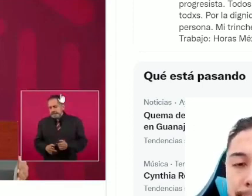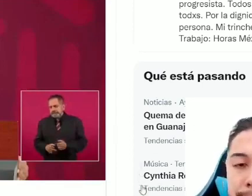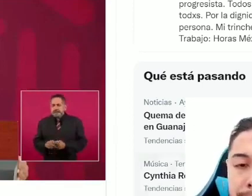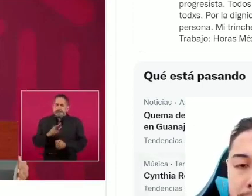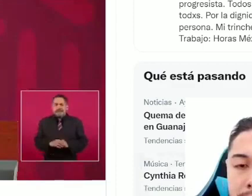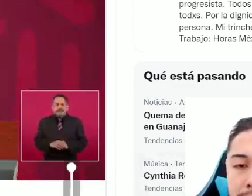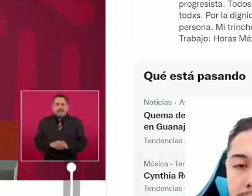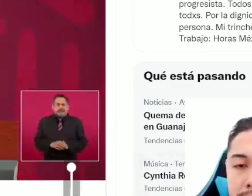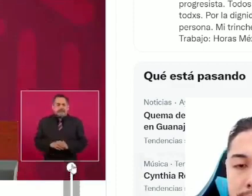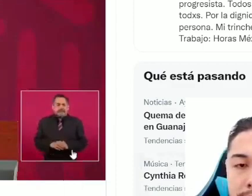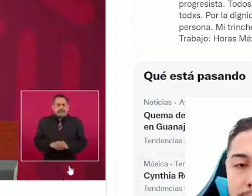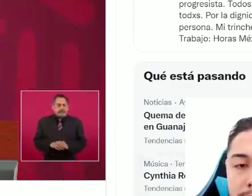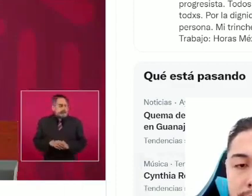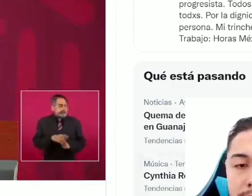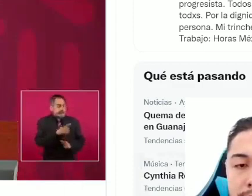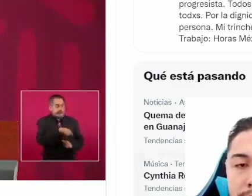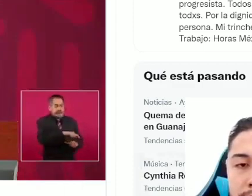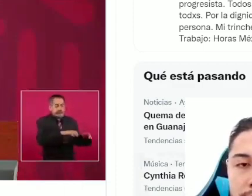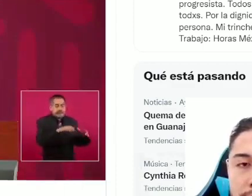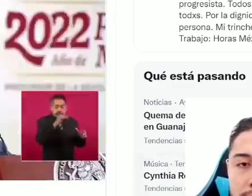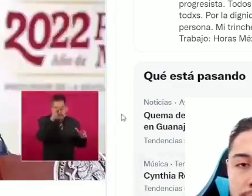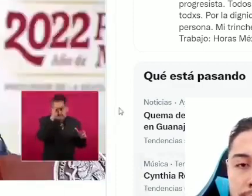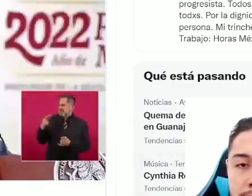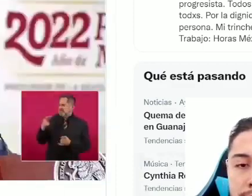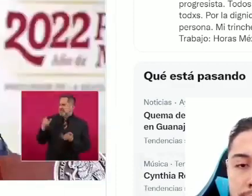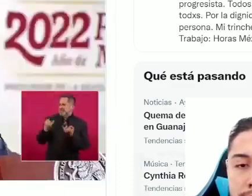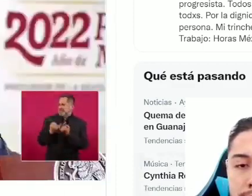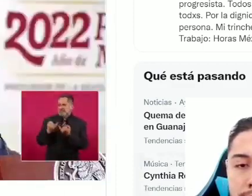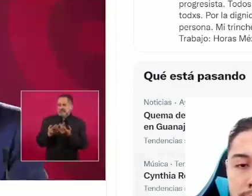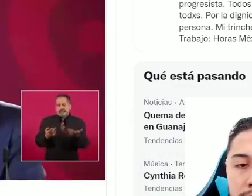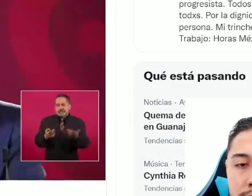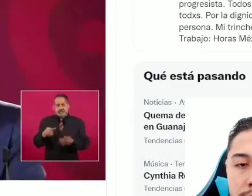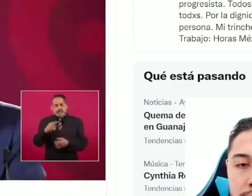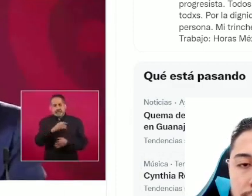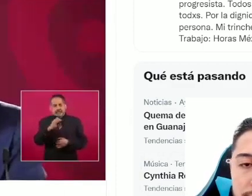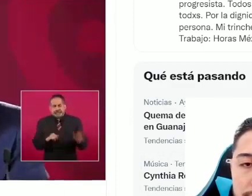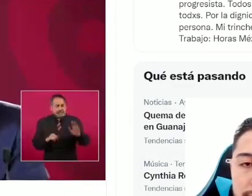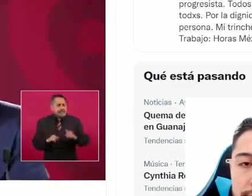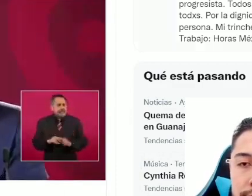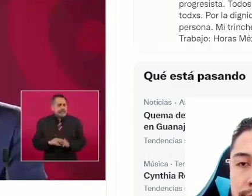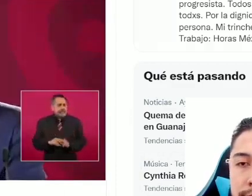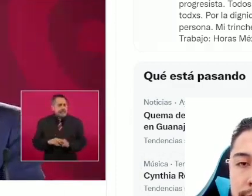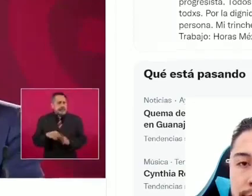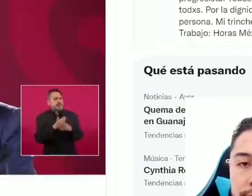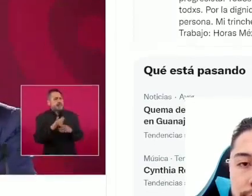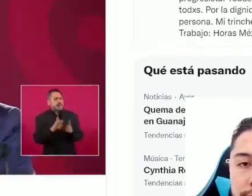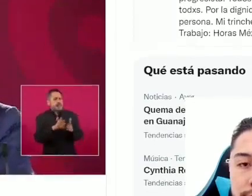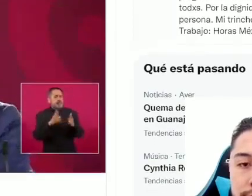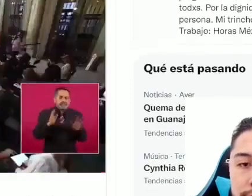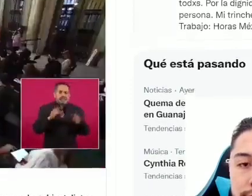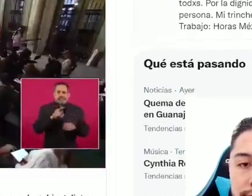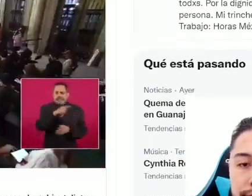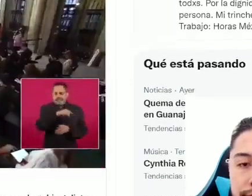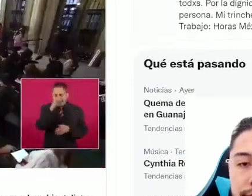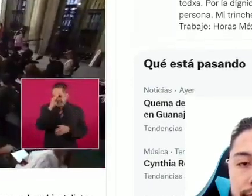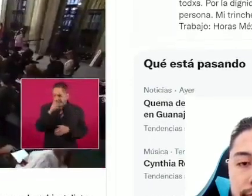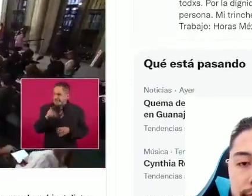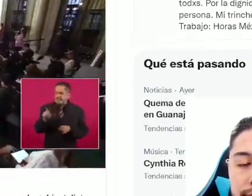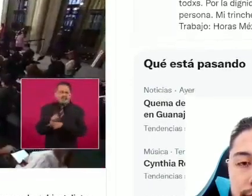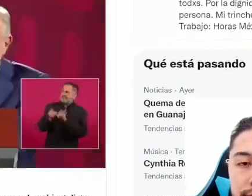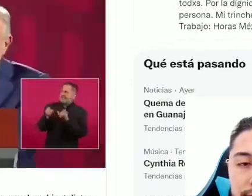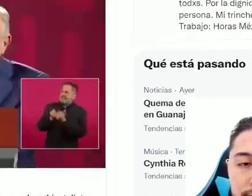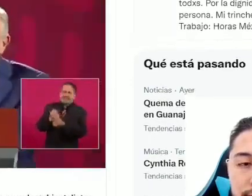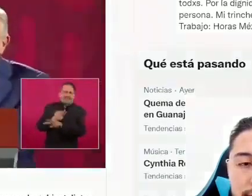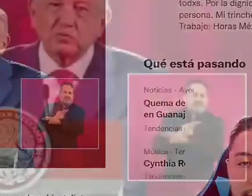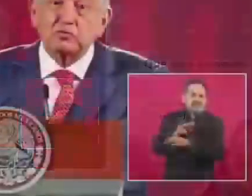presidente. El León, que todos son de su condición, Claudio X González y sus abogados, piensan que somos iguales